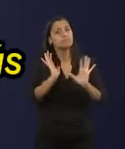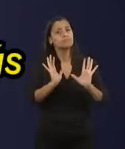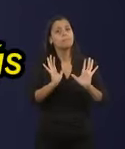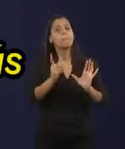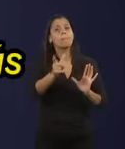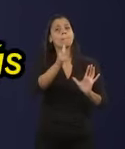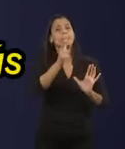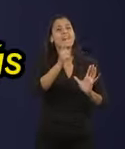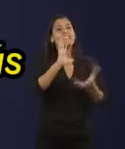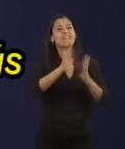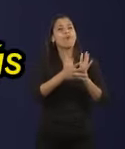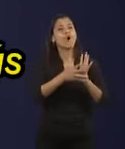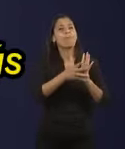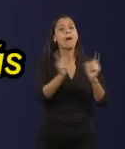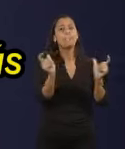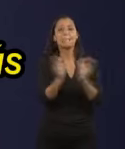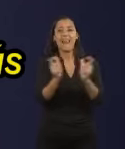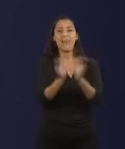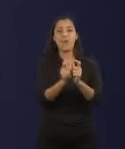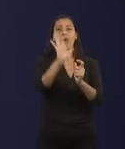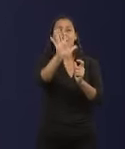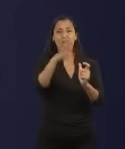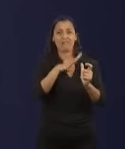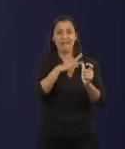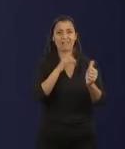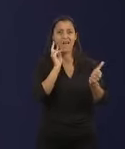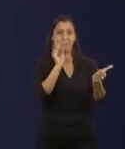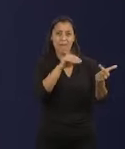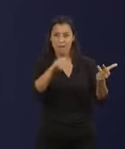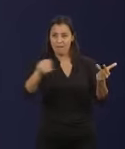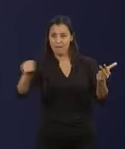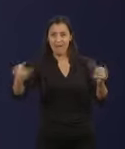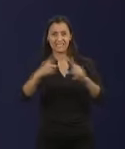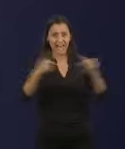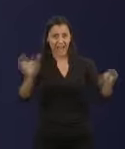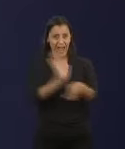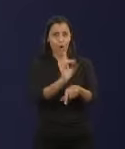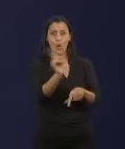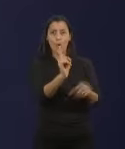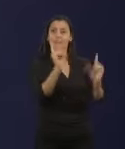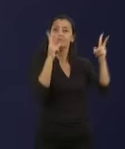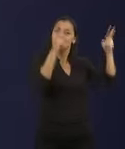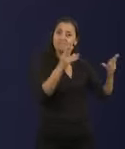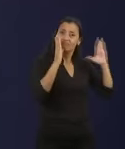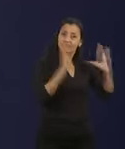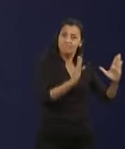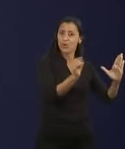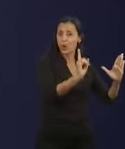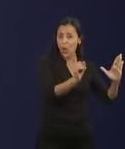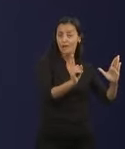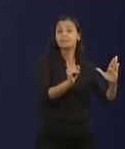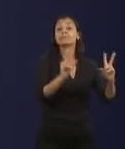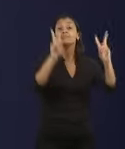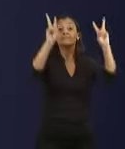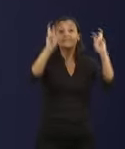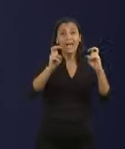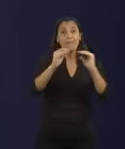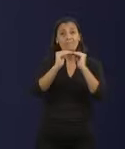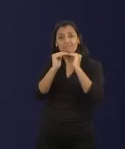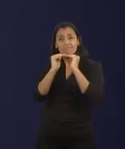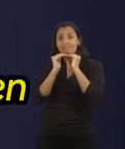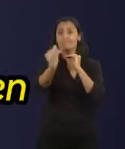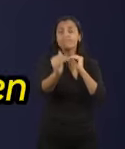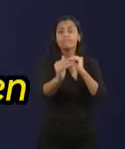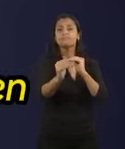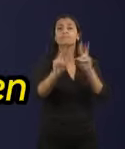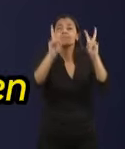película que es mucho más amplia no y la sostenibilidad del del